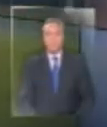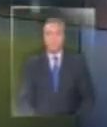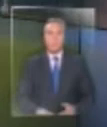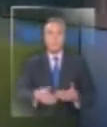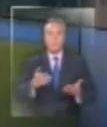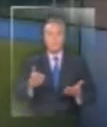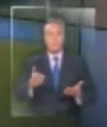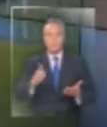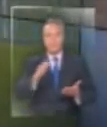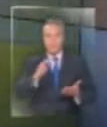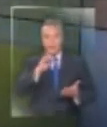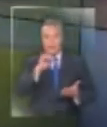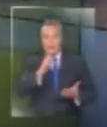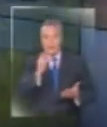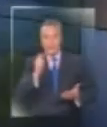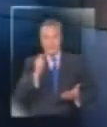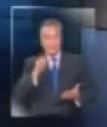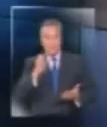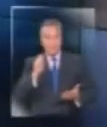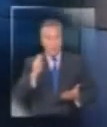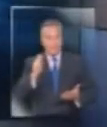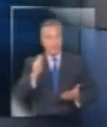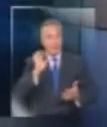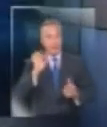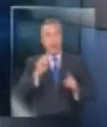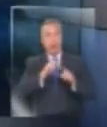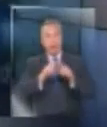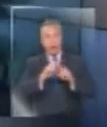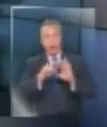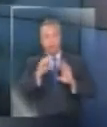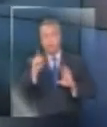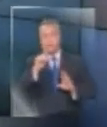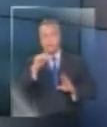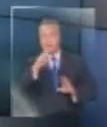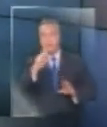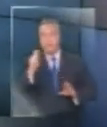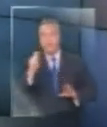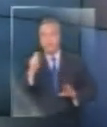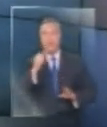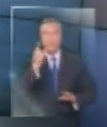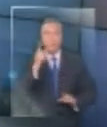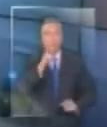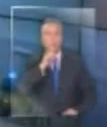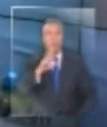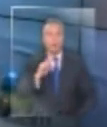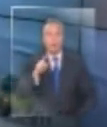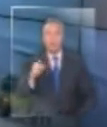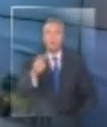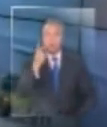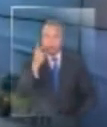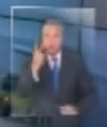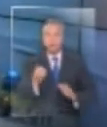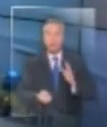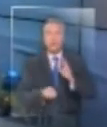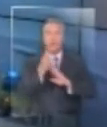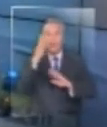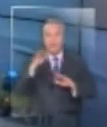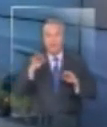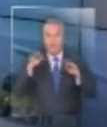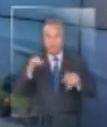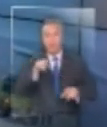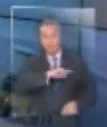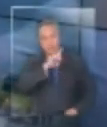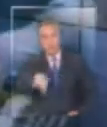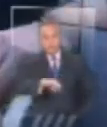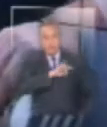Jet Smart y Plus Ultra. No son marcas de computadores o detergentes nuevos, son dos nuevas aerolíneas que llegaron a Chile,